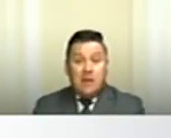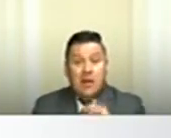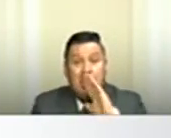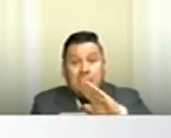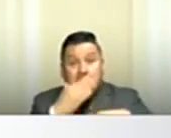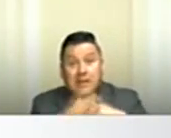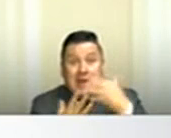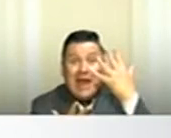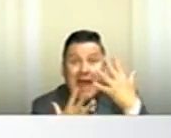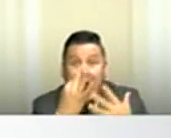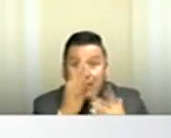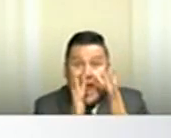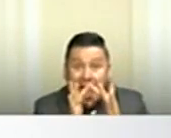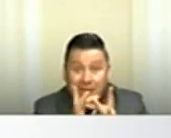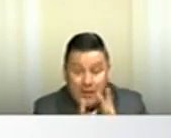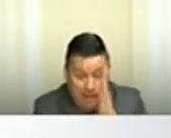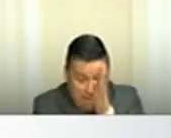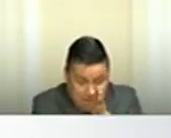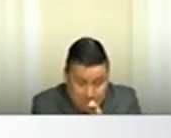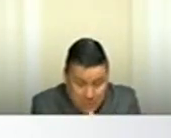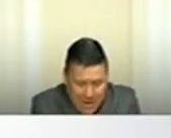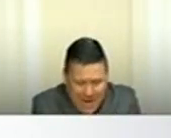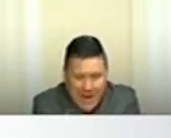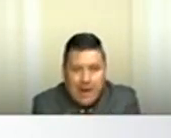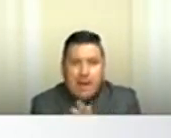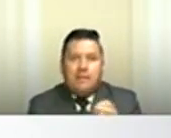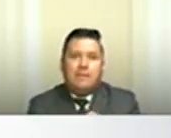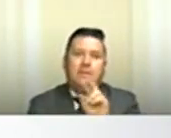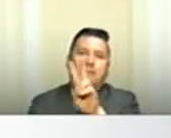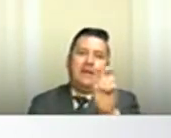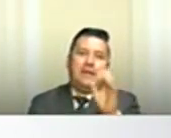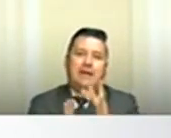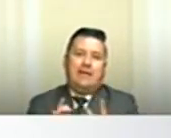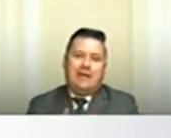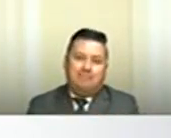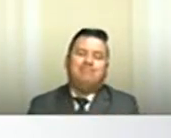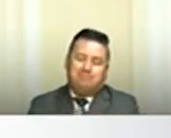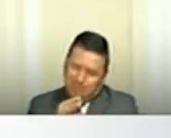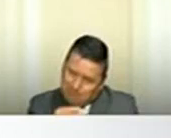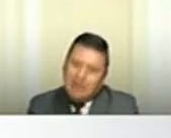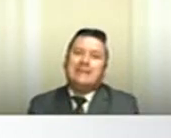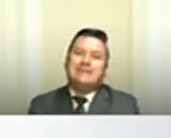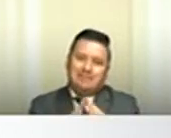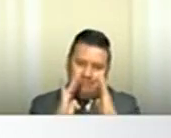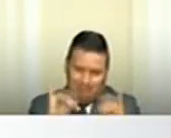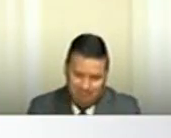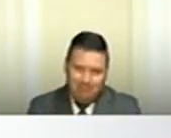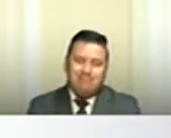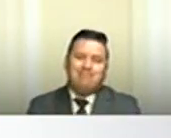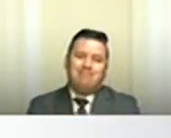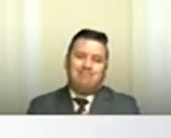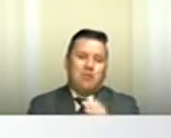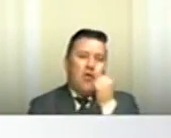de el 13 de abril hasta el 27 de abril, el aislamiento